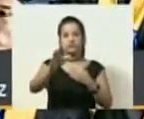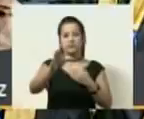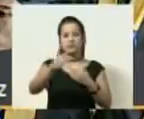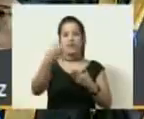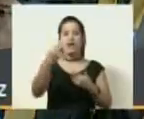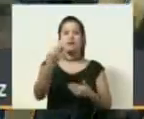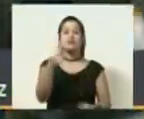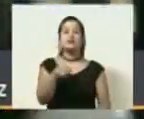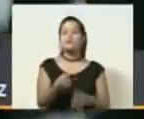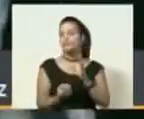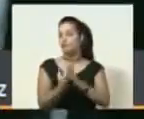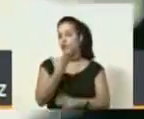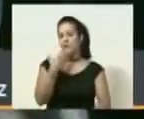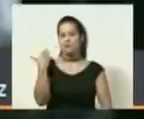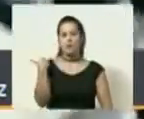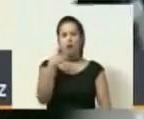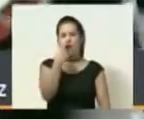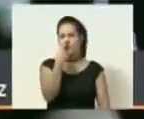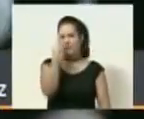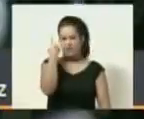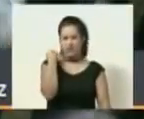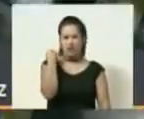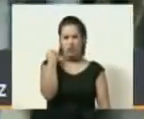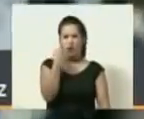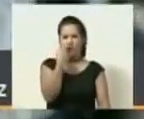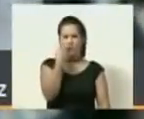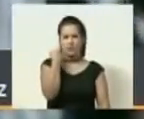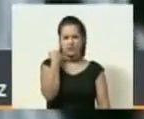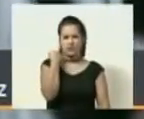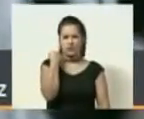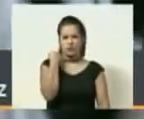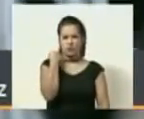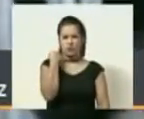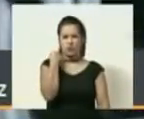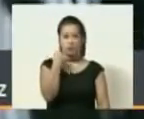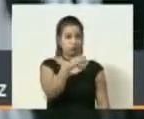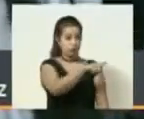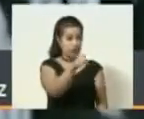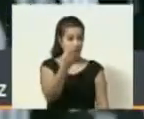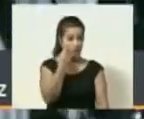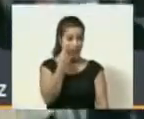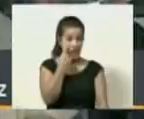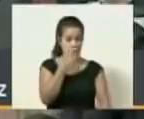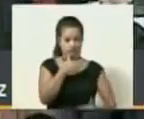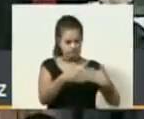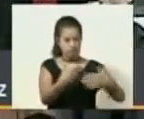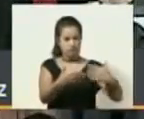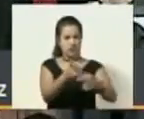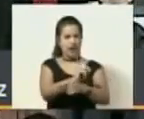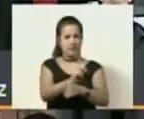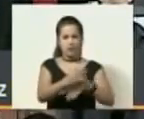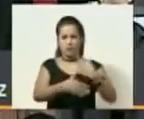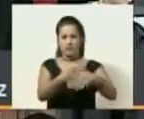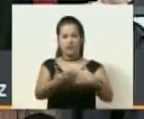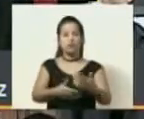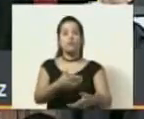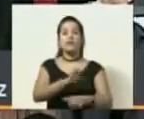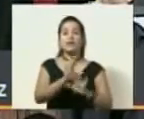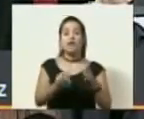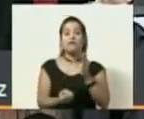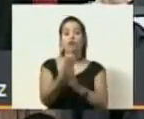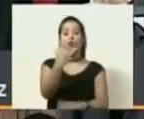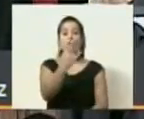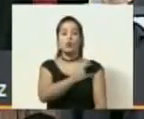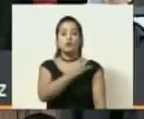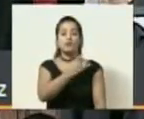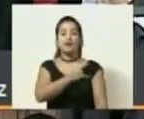recién fundada el año pasado, para que ustedes vean cómo vamos avanzando, la Universidad de